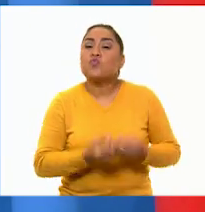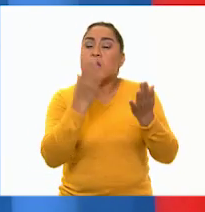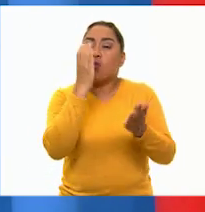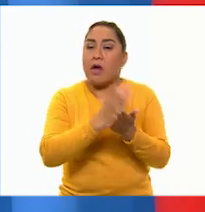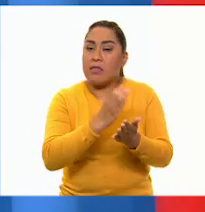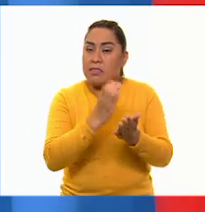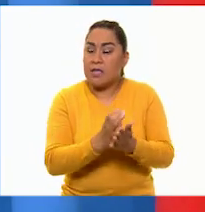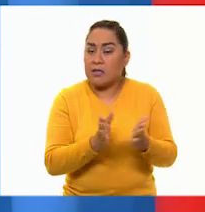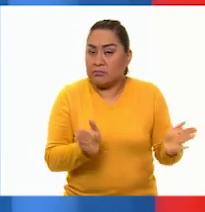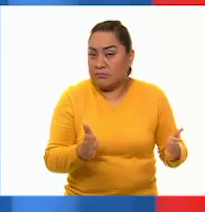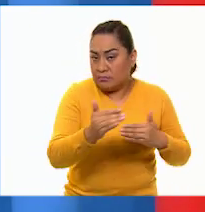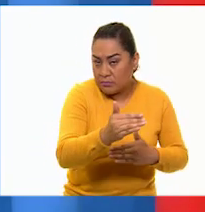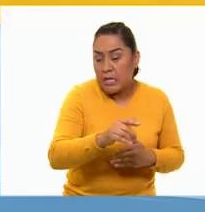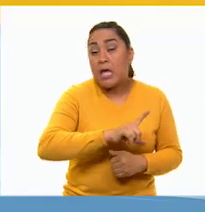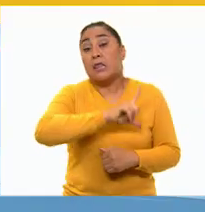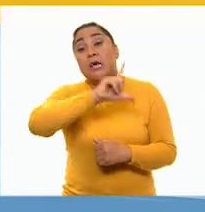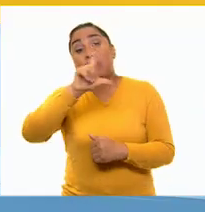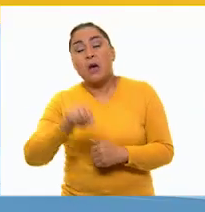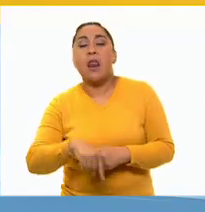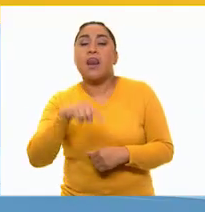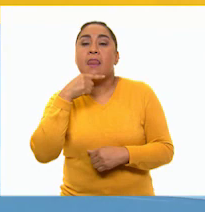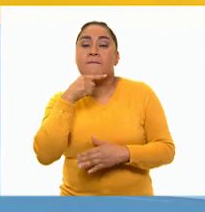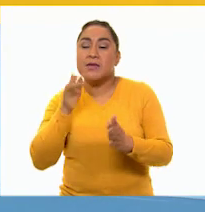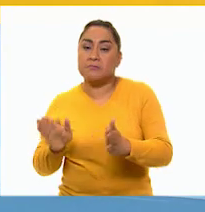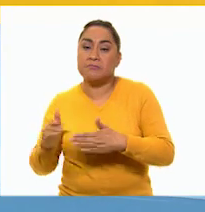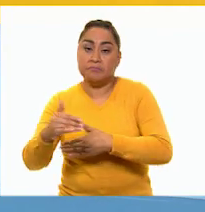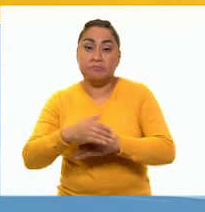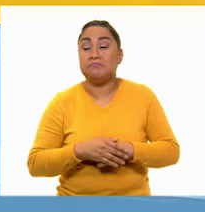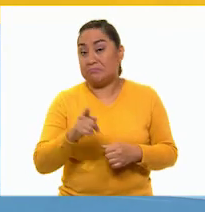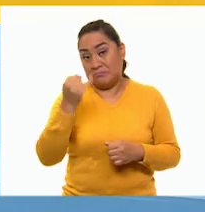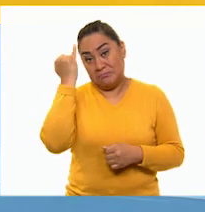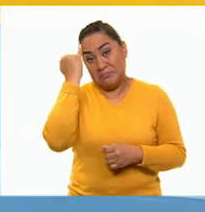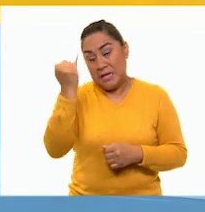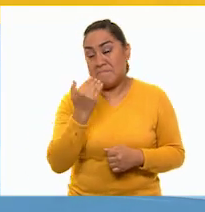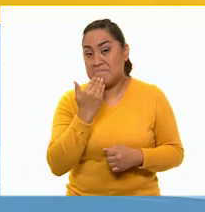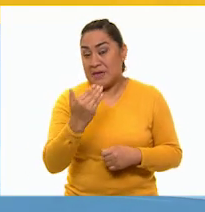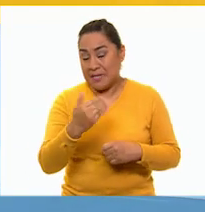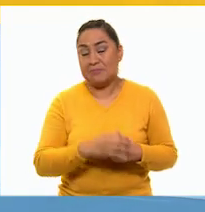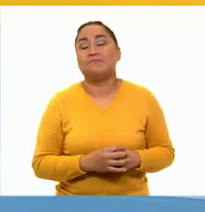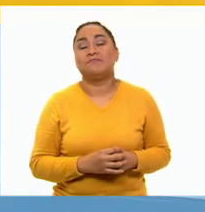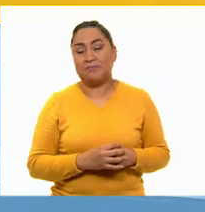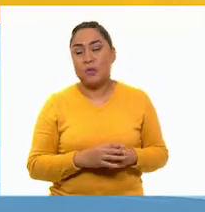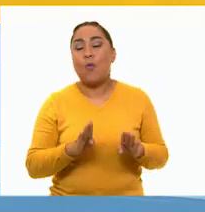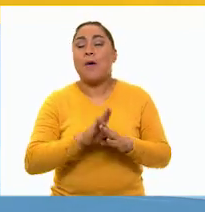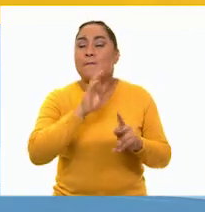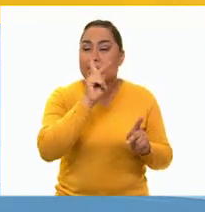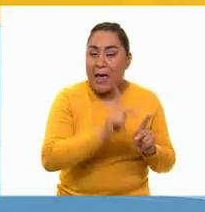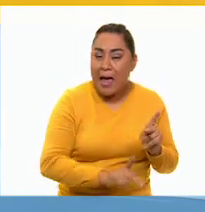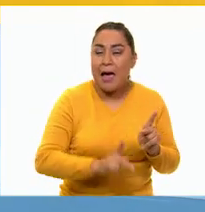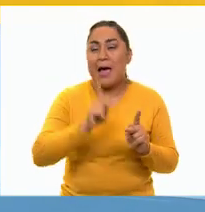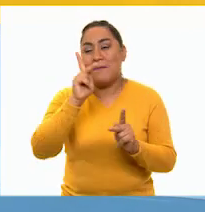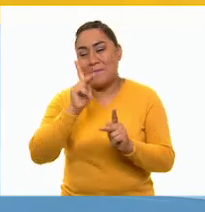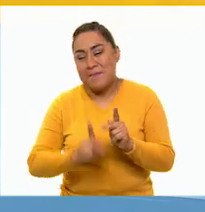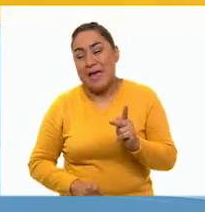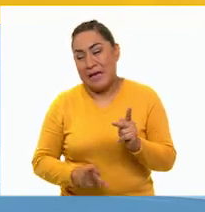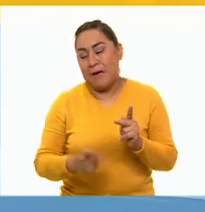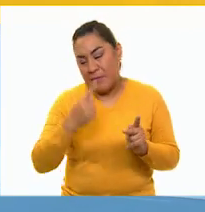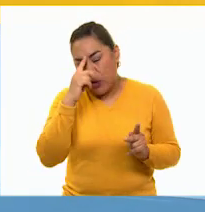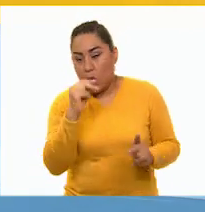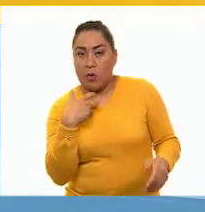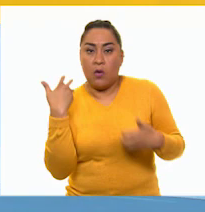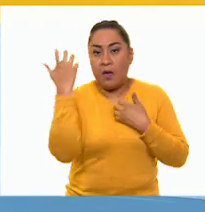después la cantidad de lápices. Es muy buena tu propuesta, María. Es bueno ir por partes, para no desesperarnos y